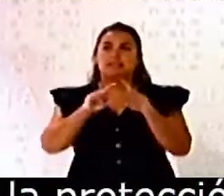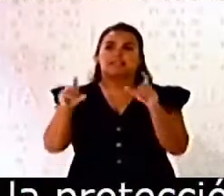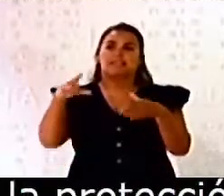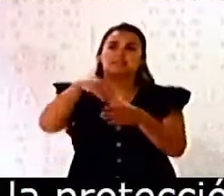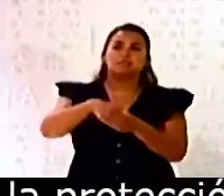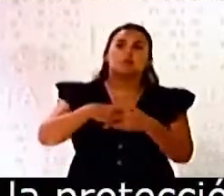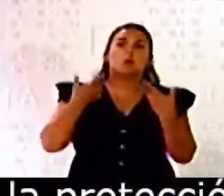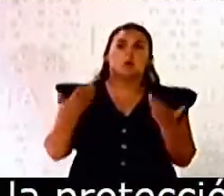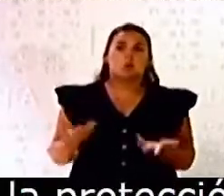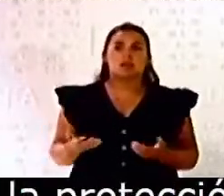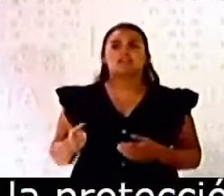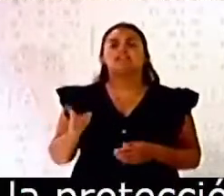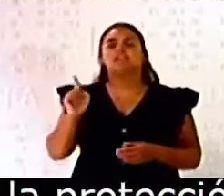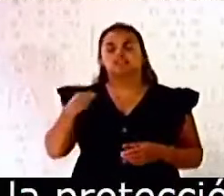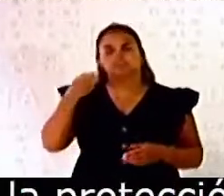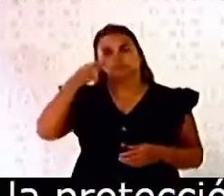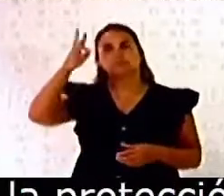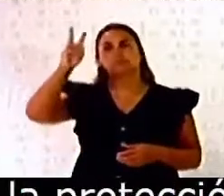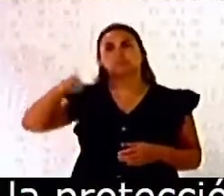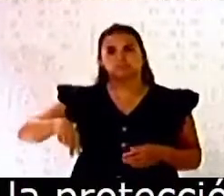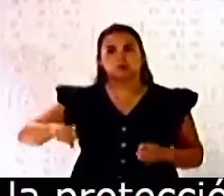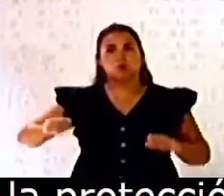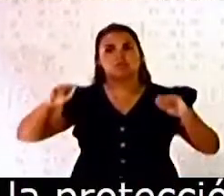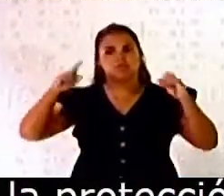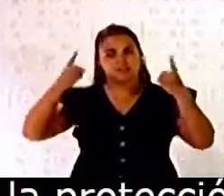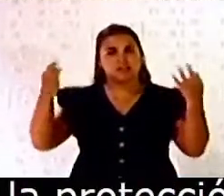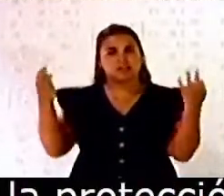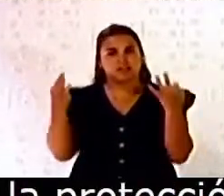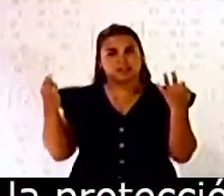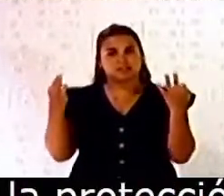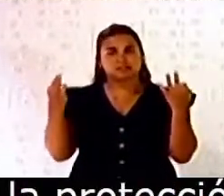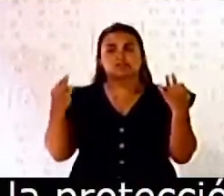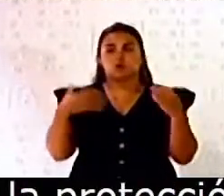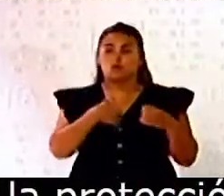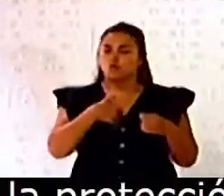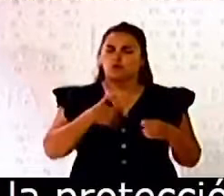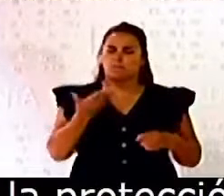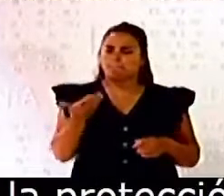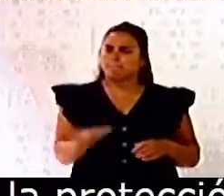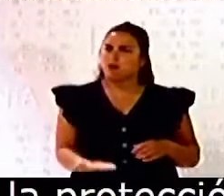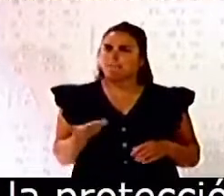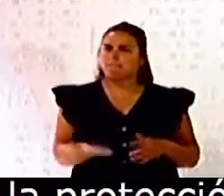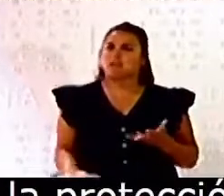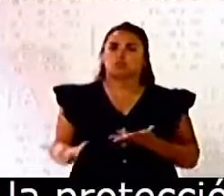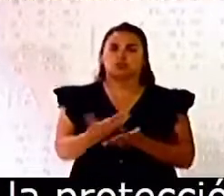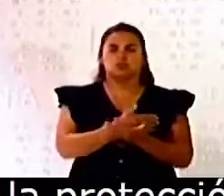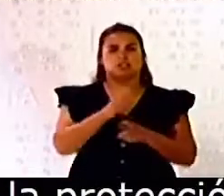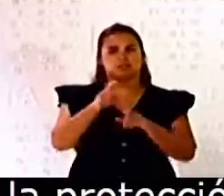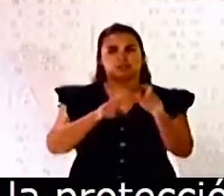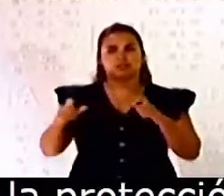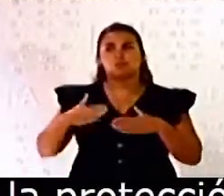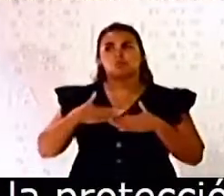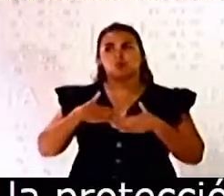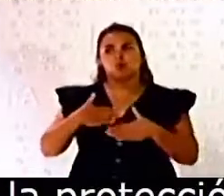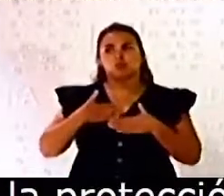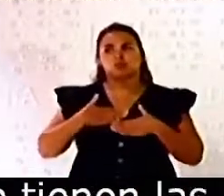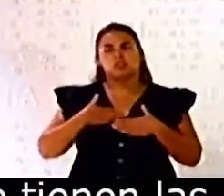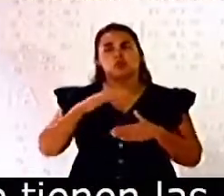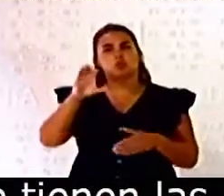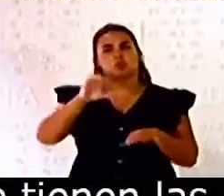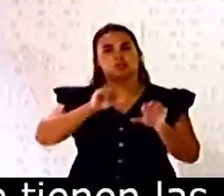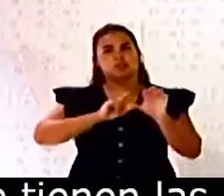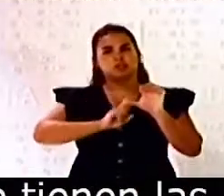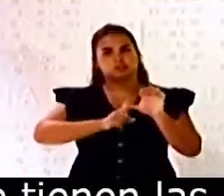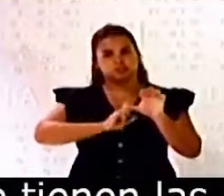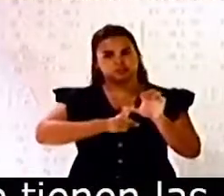sobre todo, se reconoce formalmente el extraordinario papel que tienen todas las personas que son voluntarias en nuestra comunidad autónoma